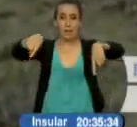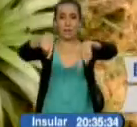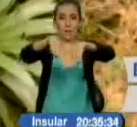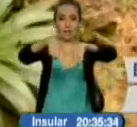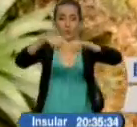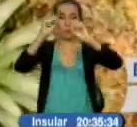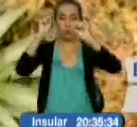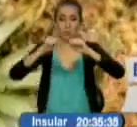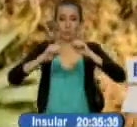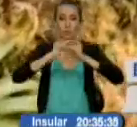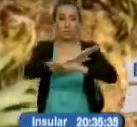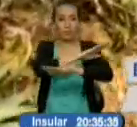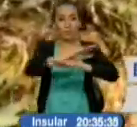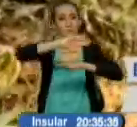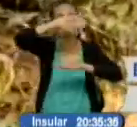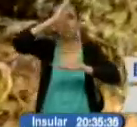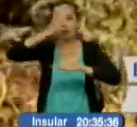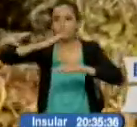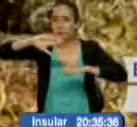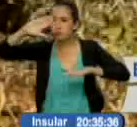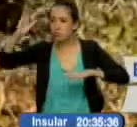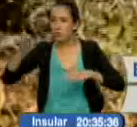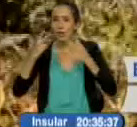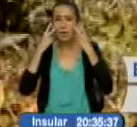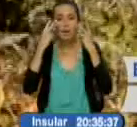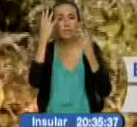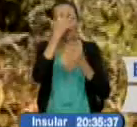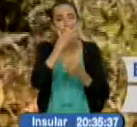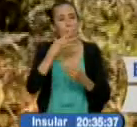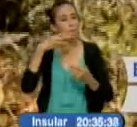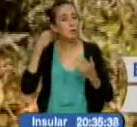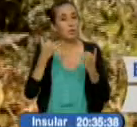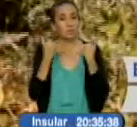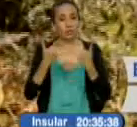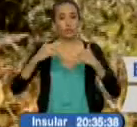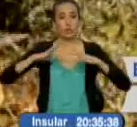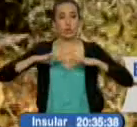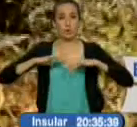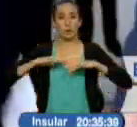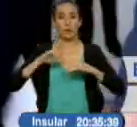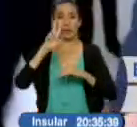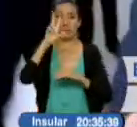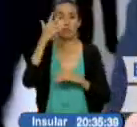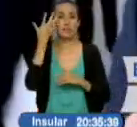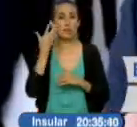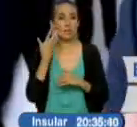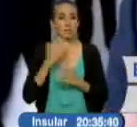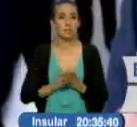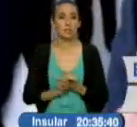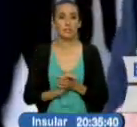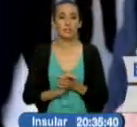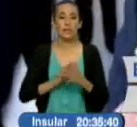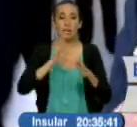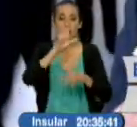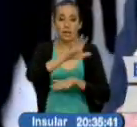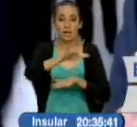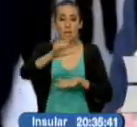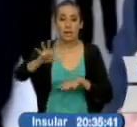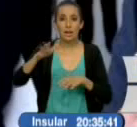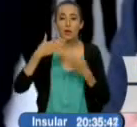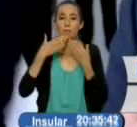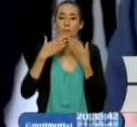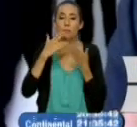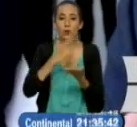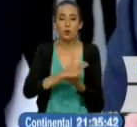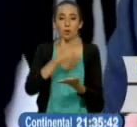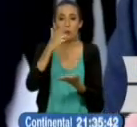andino, paisajes que pueden ser considerados destinos turísticos para este feriado de 3 días. En la provincia del Carchi nosotros tenemos pues en el